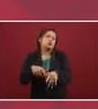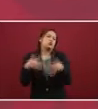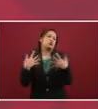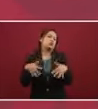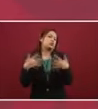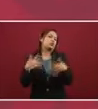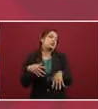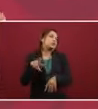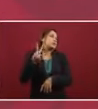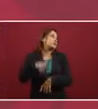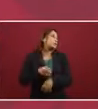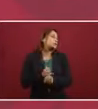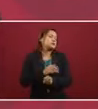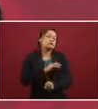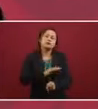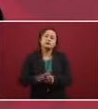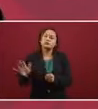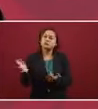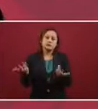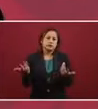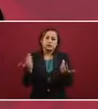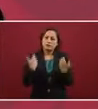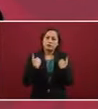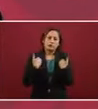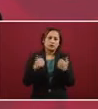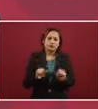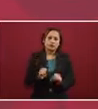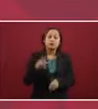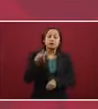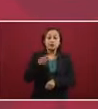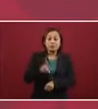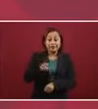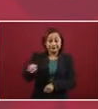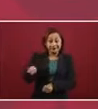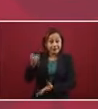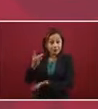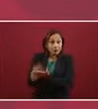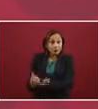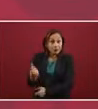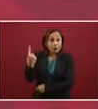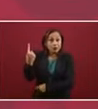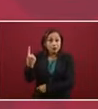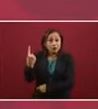en abono a él, es toda una corriente de pensamiento.